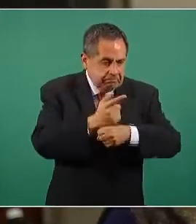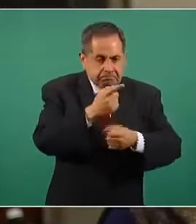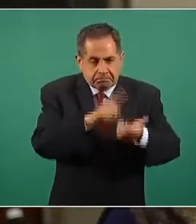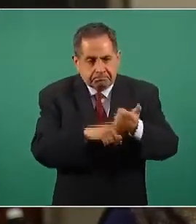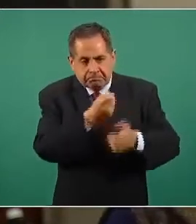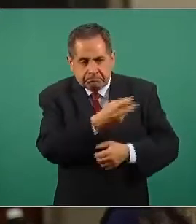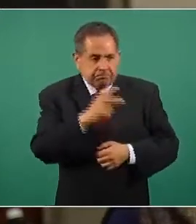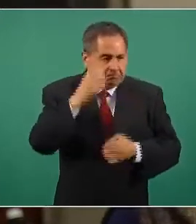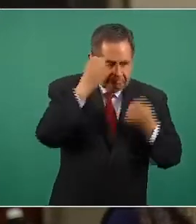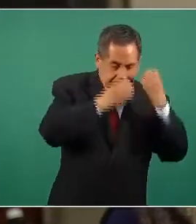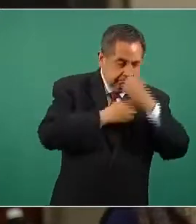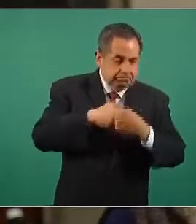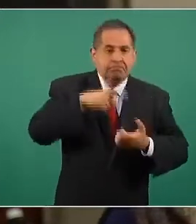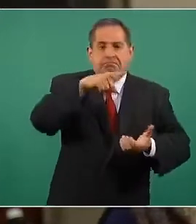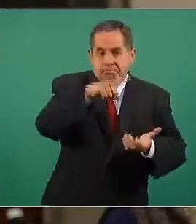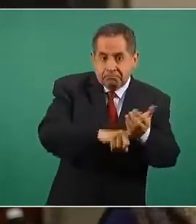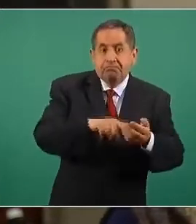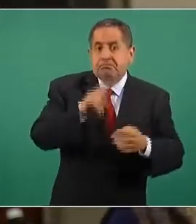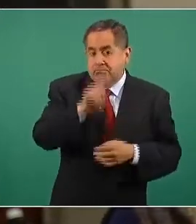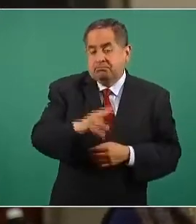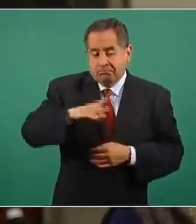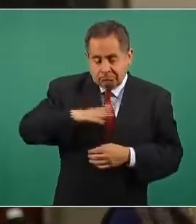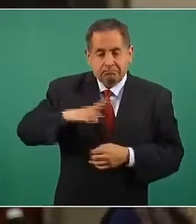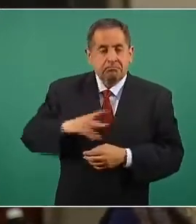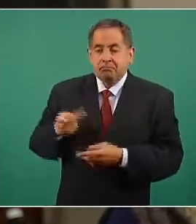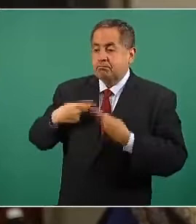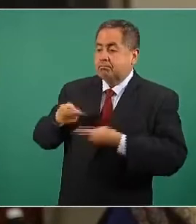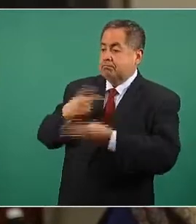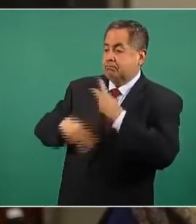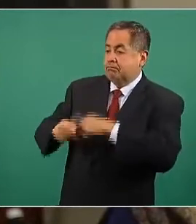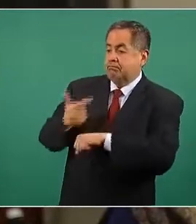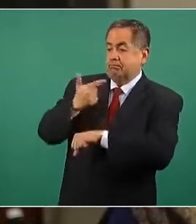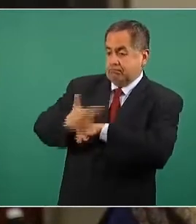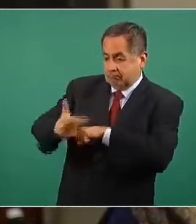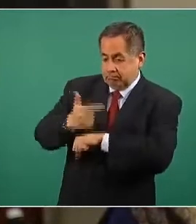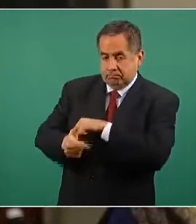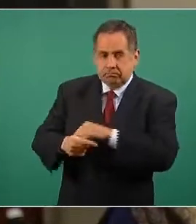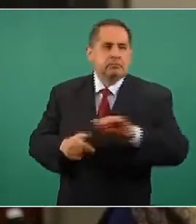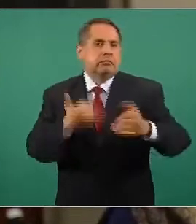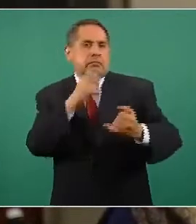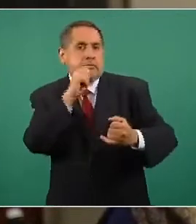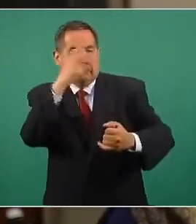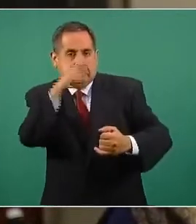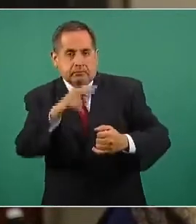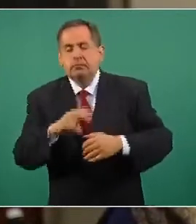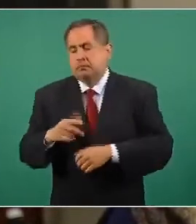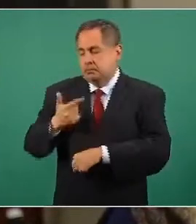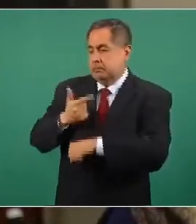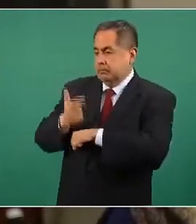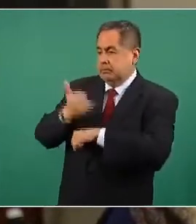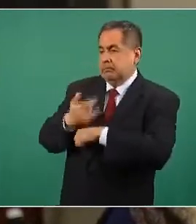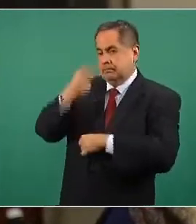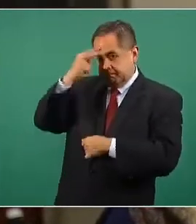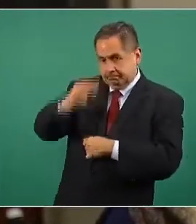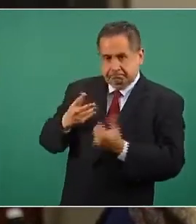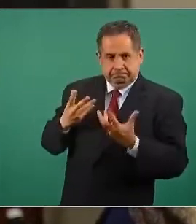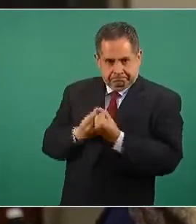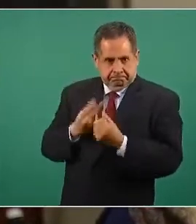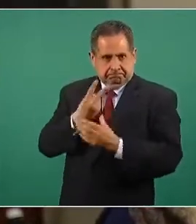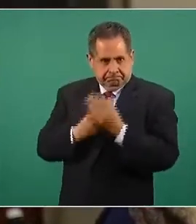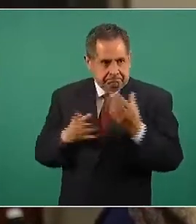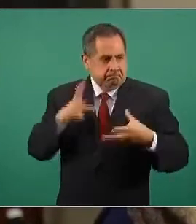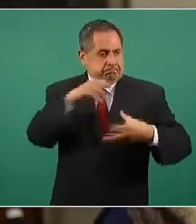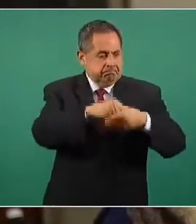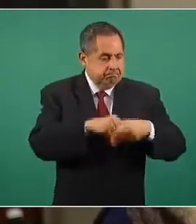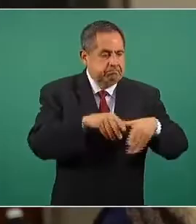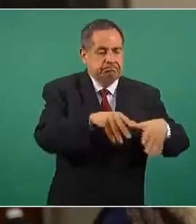sí había guatemaltecos dentro de esto, pero y mexicanos, guatemaltecos y mexicanos, pero ¿qué información tiene usted?